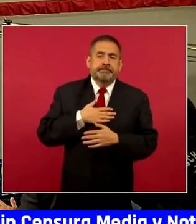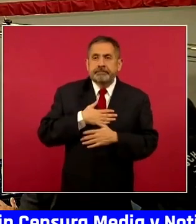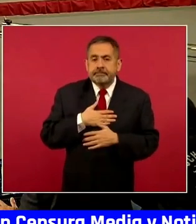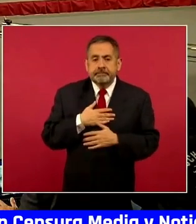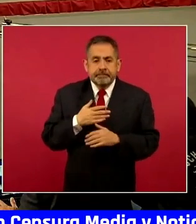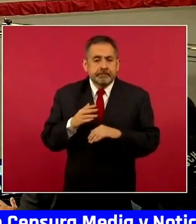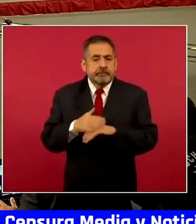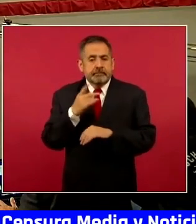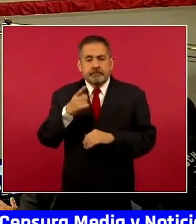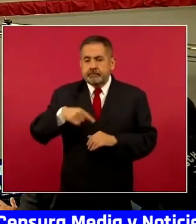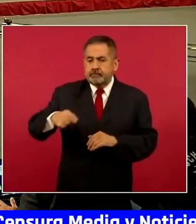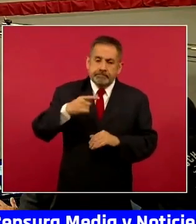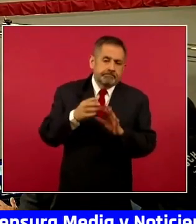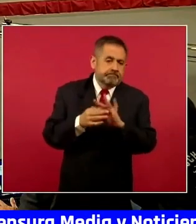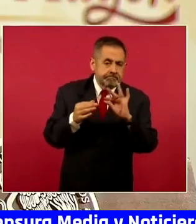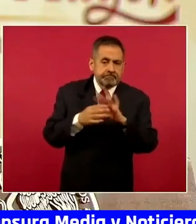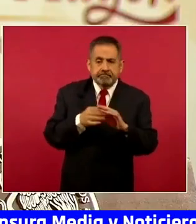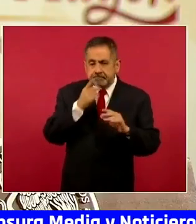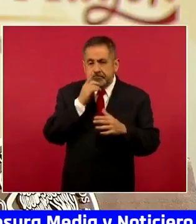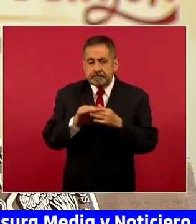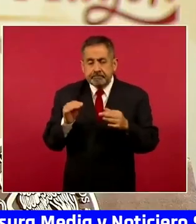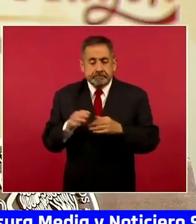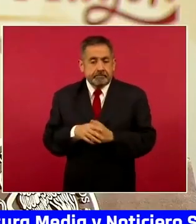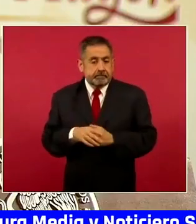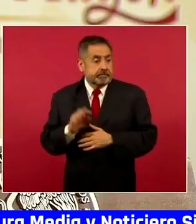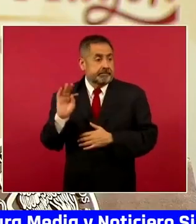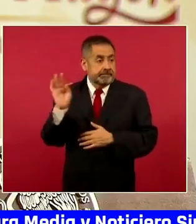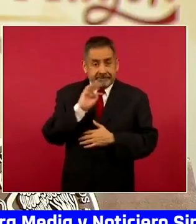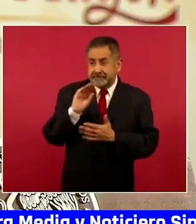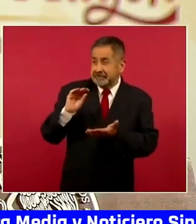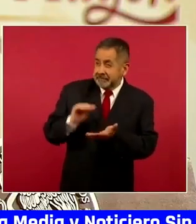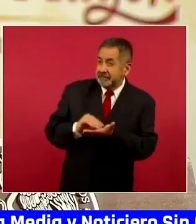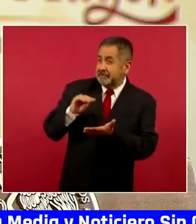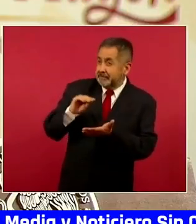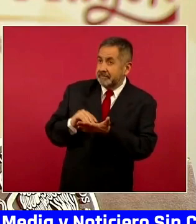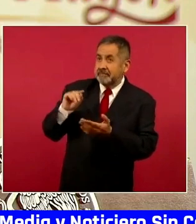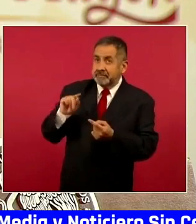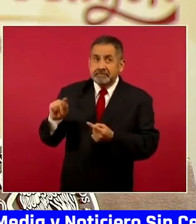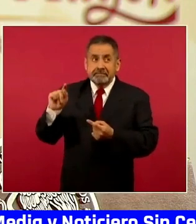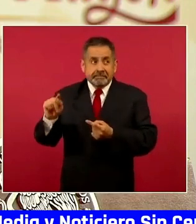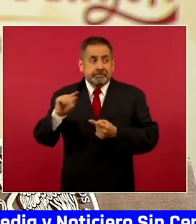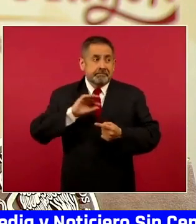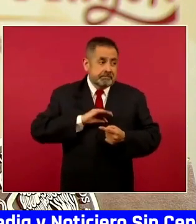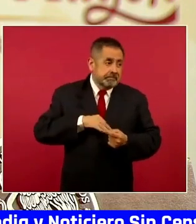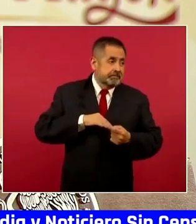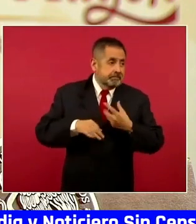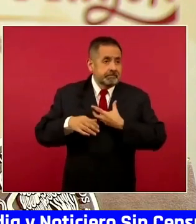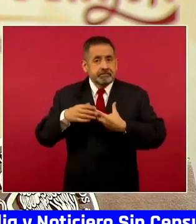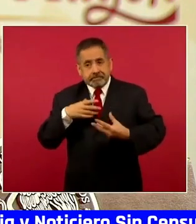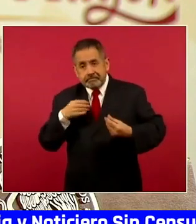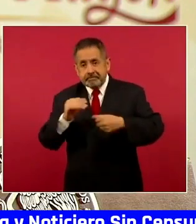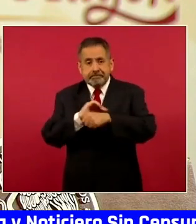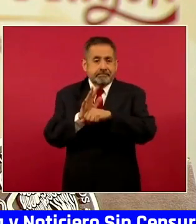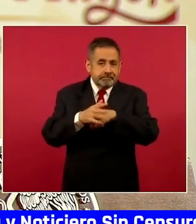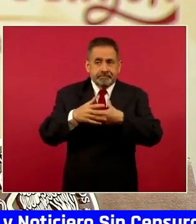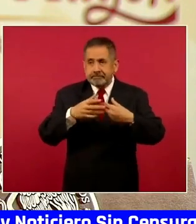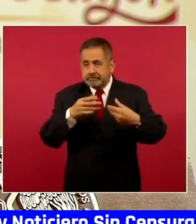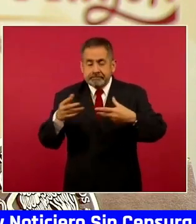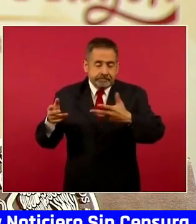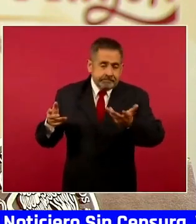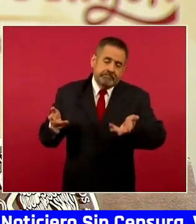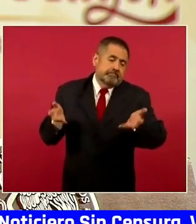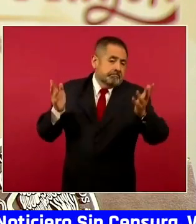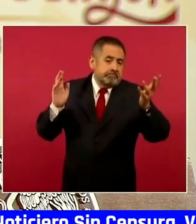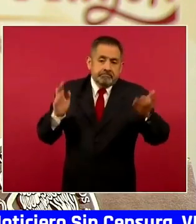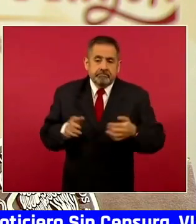obviamente, como hemos comentado siempre, en la medida en que permanezca activa la transmisión del virus SARS-CoV-2, causante de COVID,